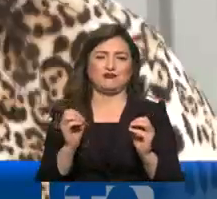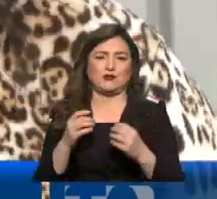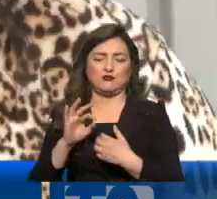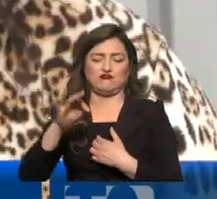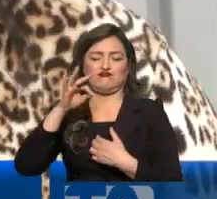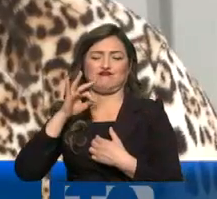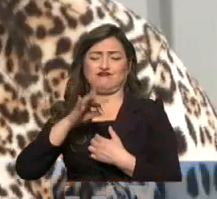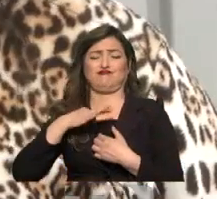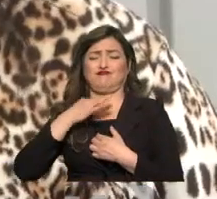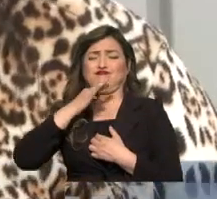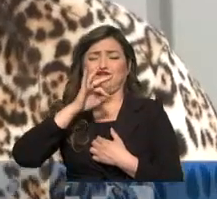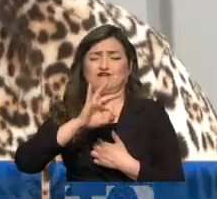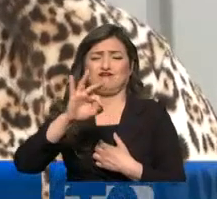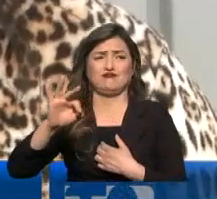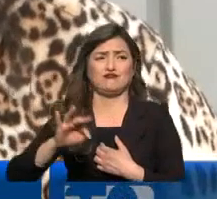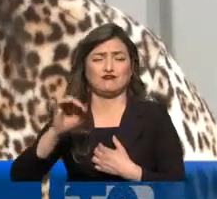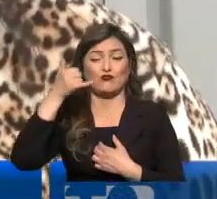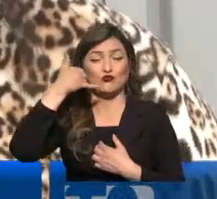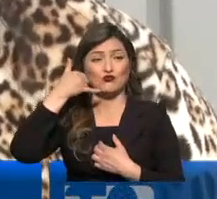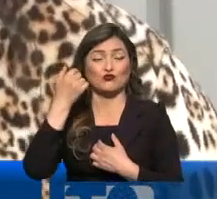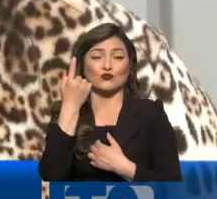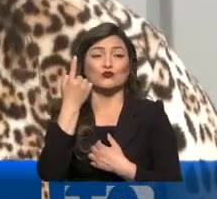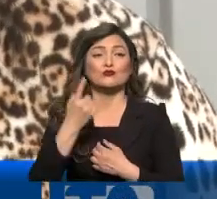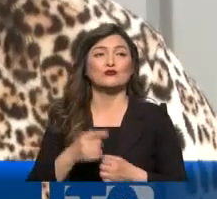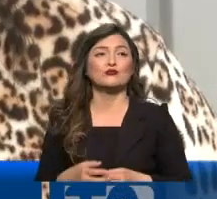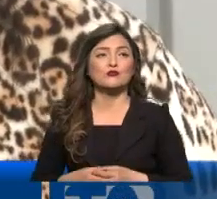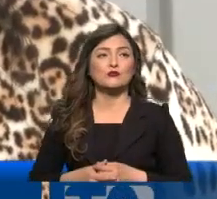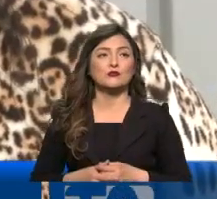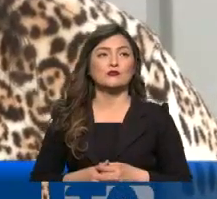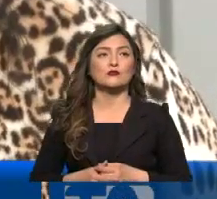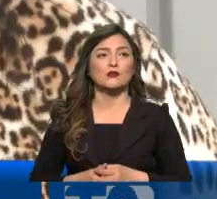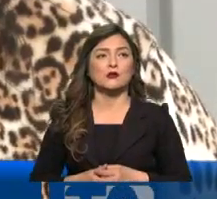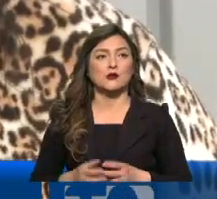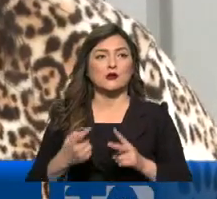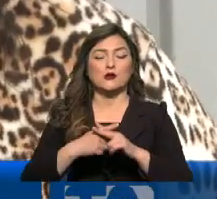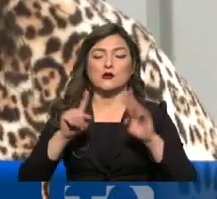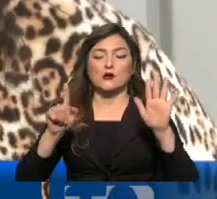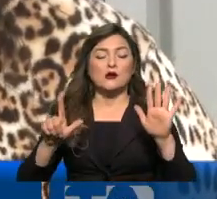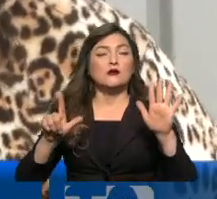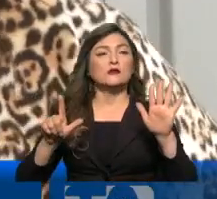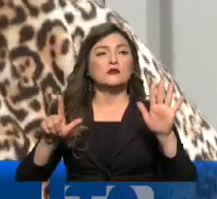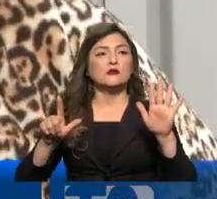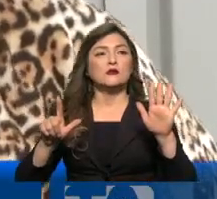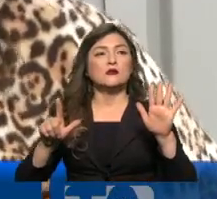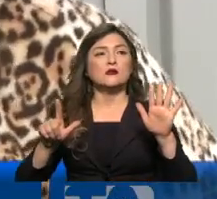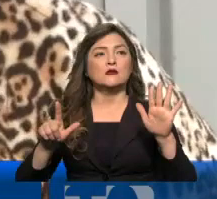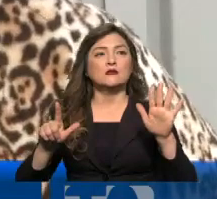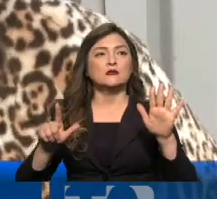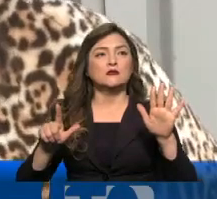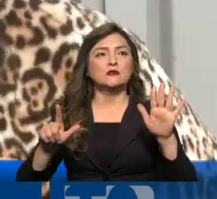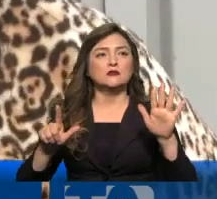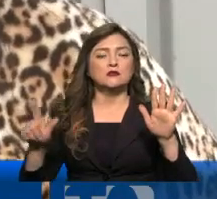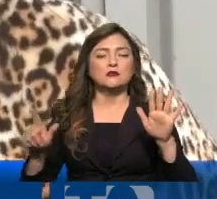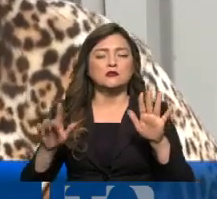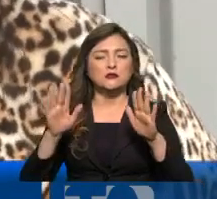¿Quién? Tengo teléfono nomás, uno, y comenzaba desde las 7 hasta las 9